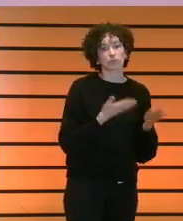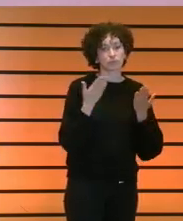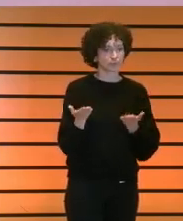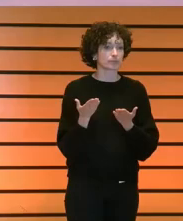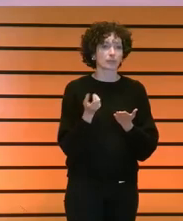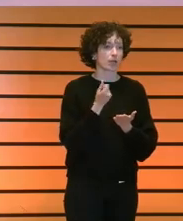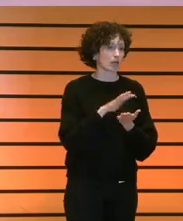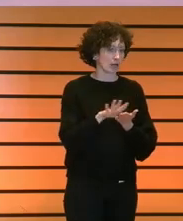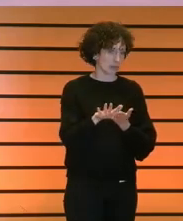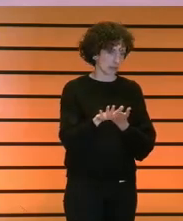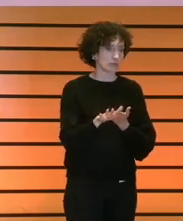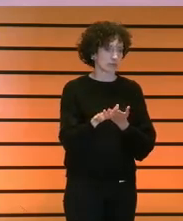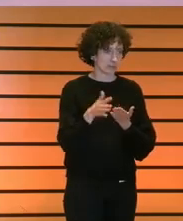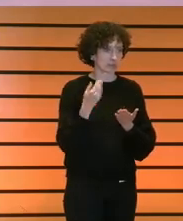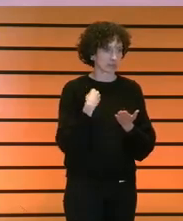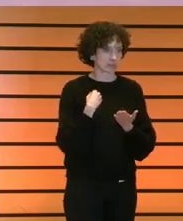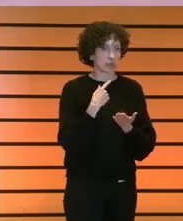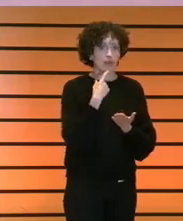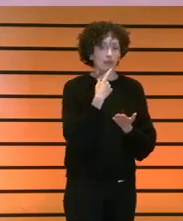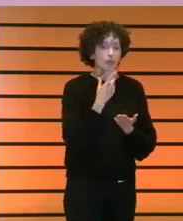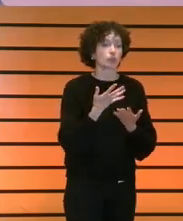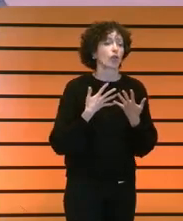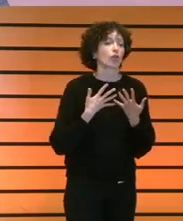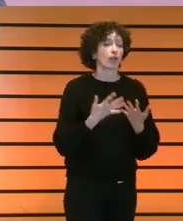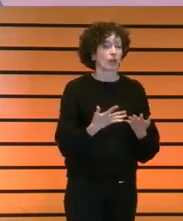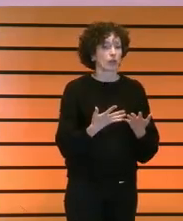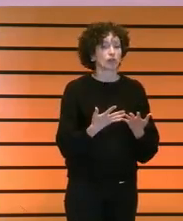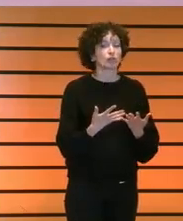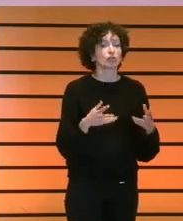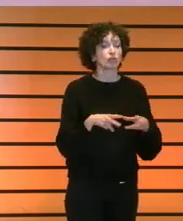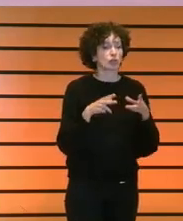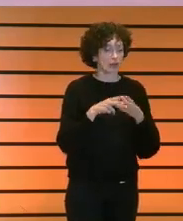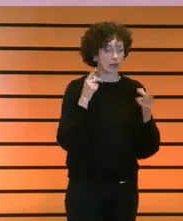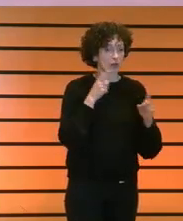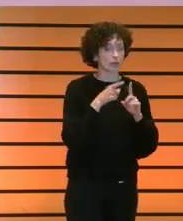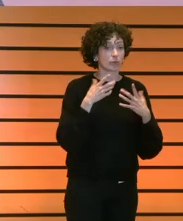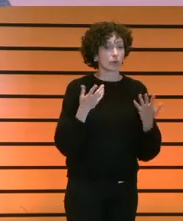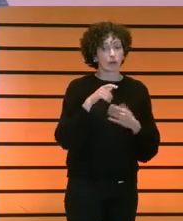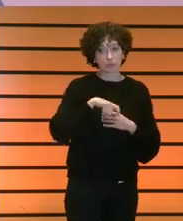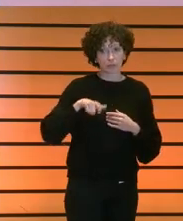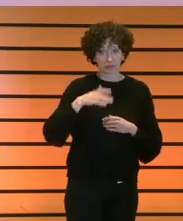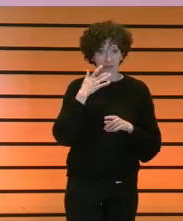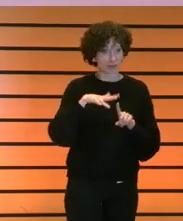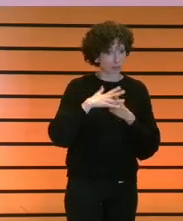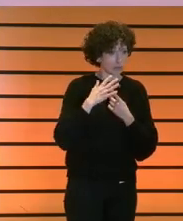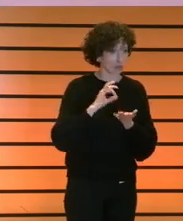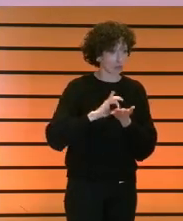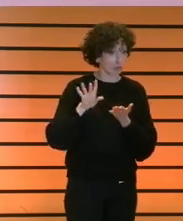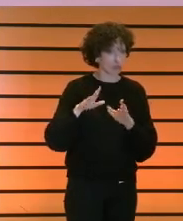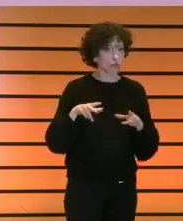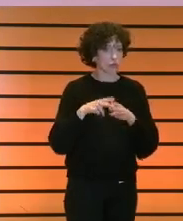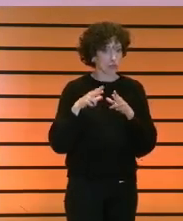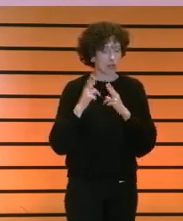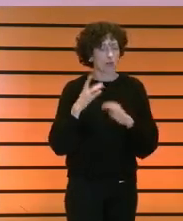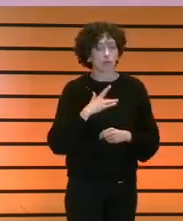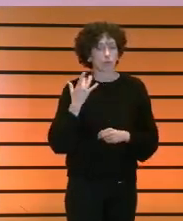coste cero, que es lo que llamamos la donación social. ¿Para qué? Para que esas personas que están en esa situación de exclusión social pues